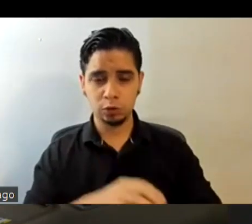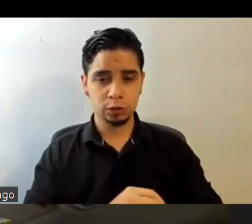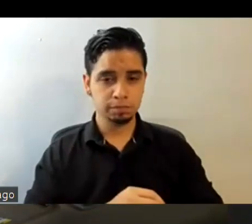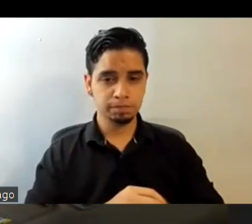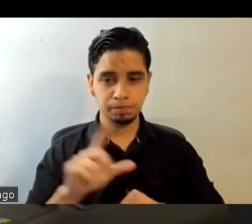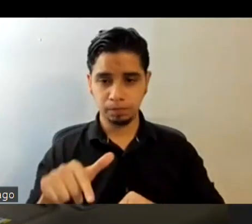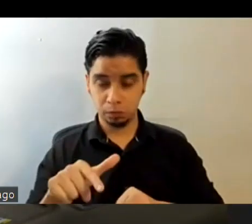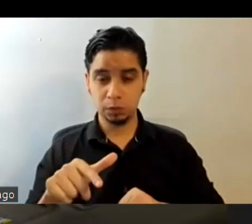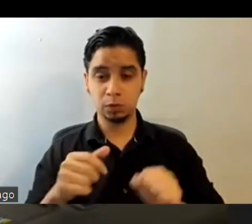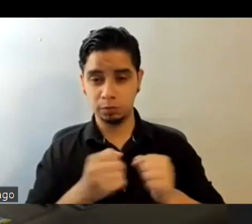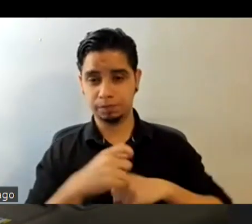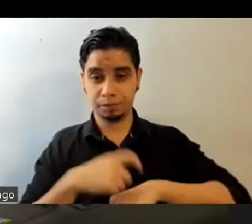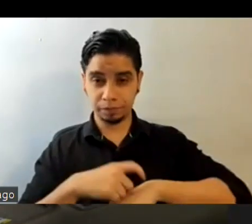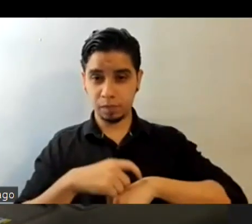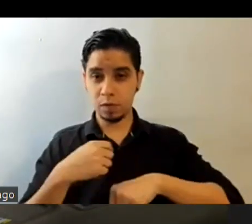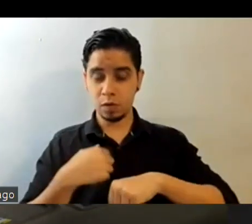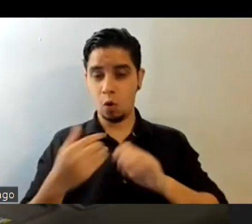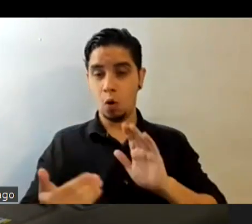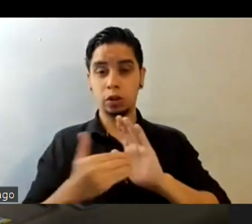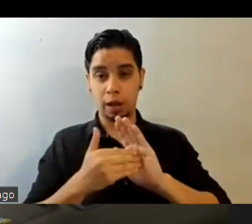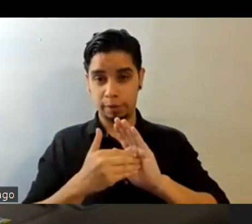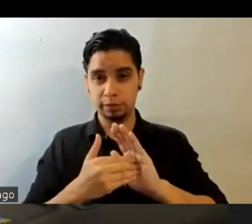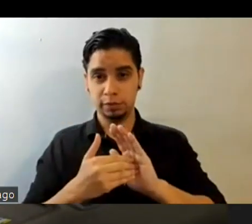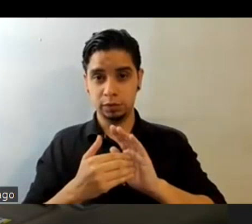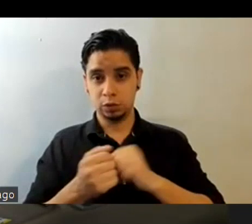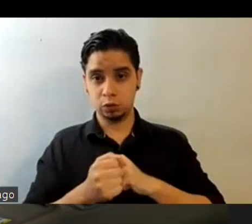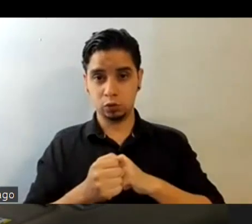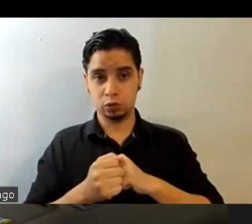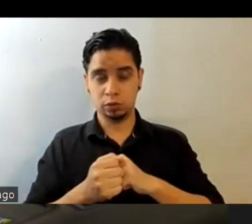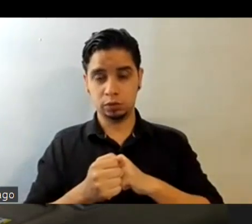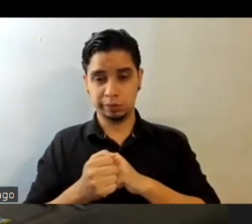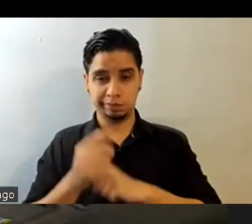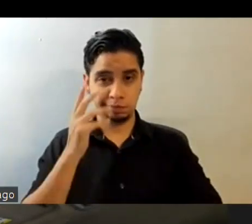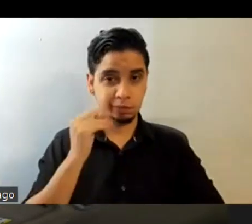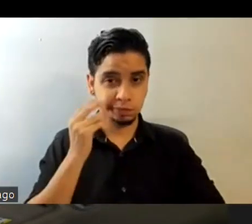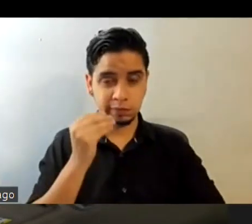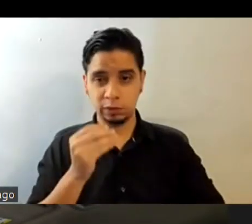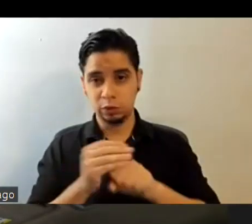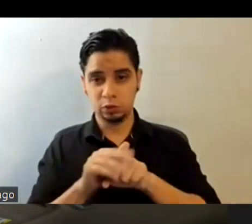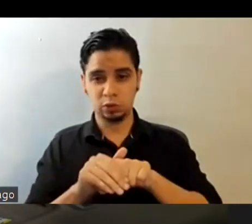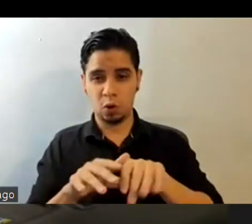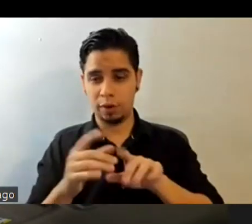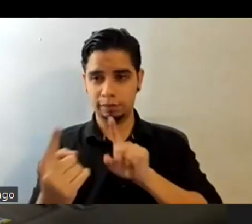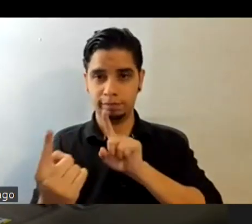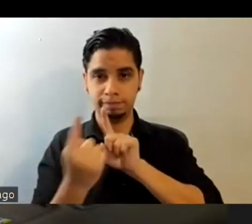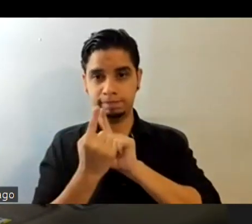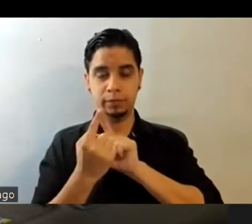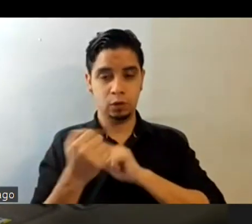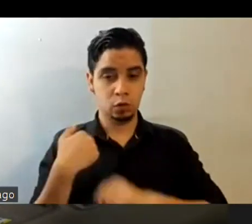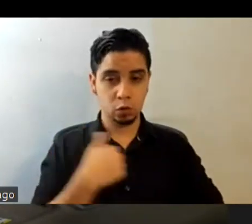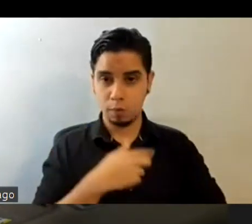experiencia también de que me estaba enfrentando cara a cara con la muerte, porque nosotros veíamos todos estos personas,